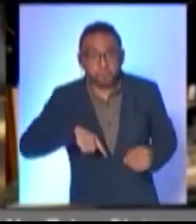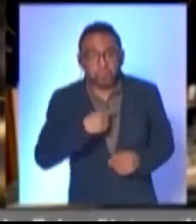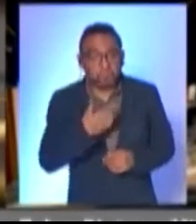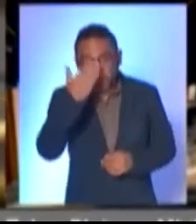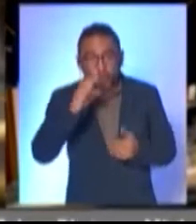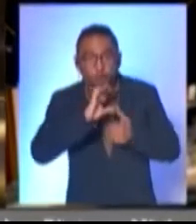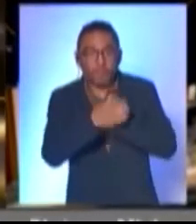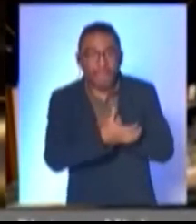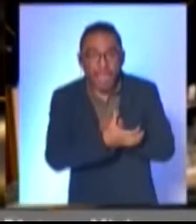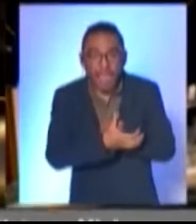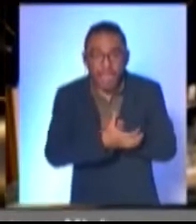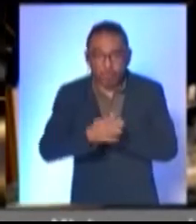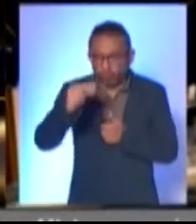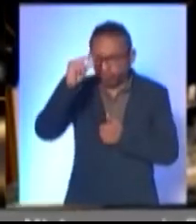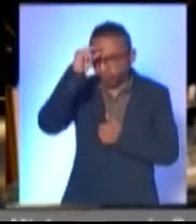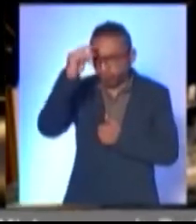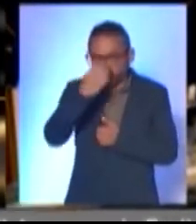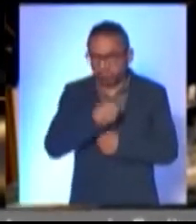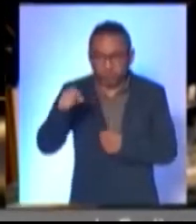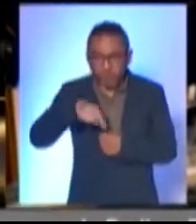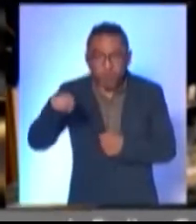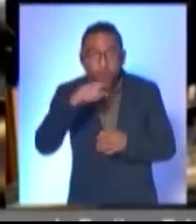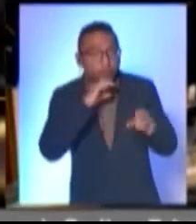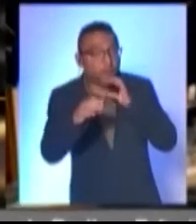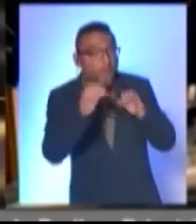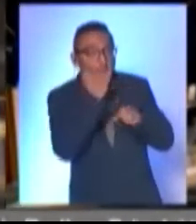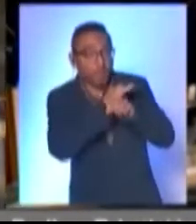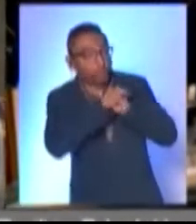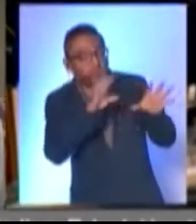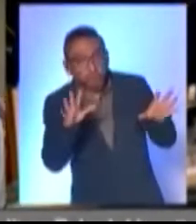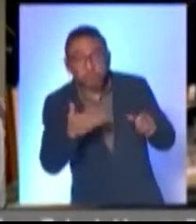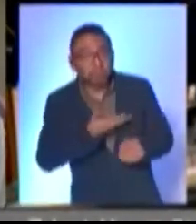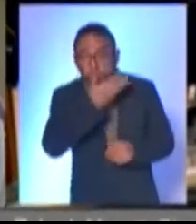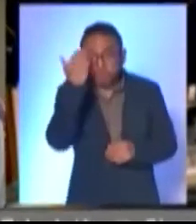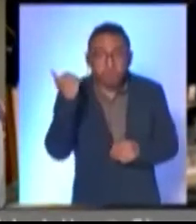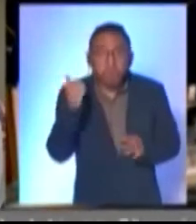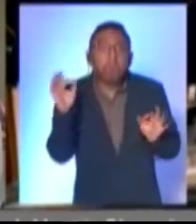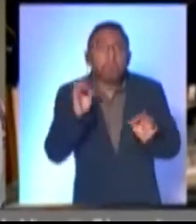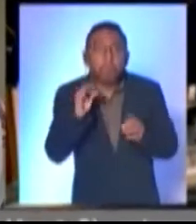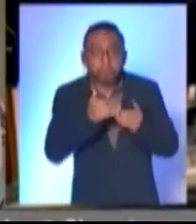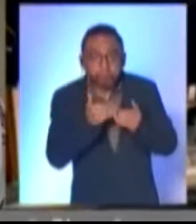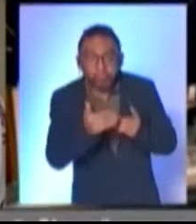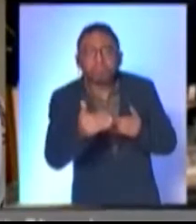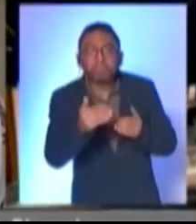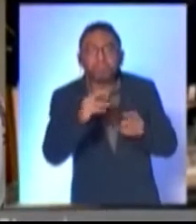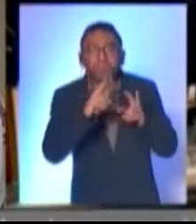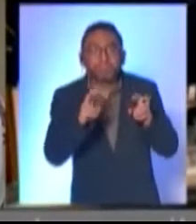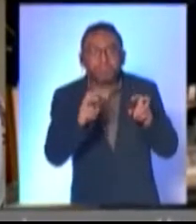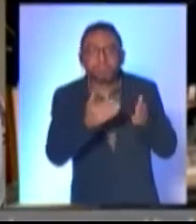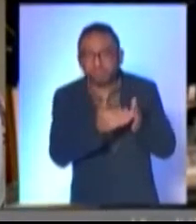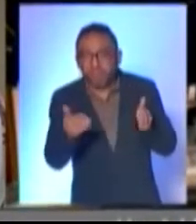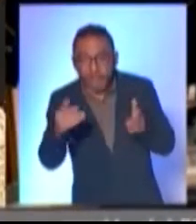de expertos vayan a emitir algún comunicado, alguna información sobre si hay alguna ampliación sobre el tema de